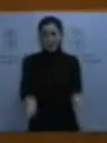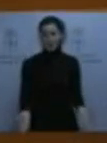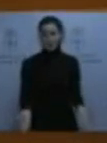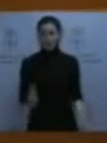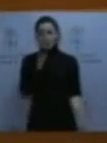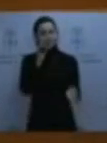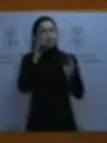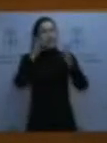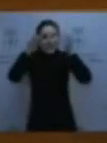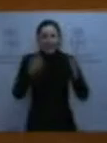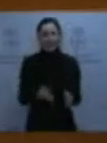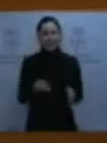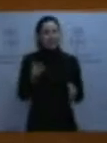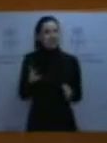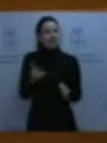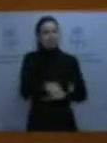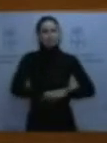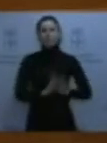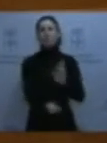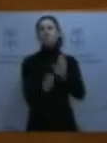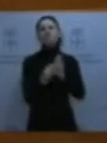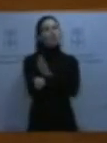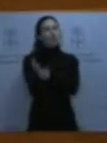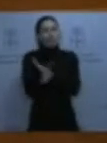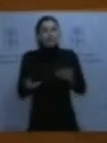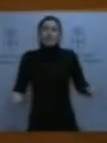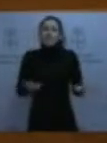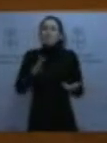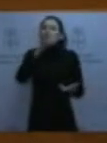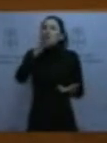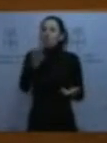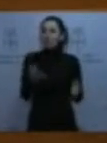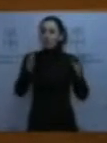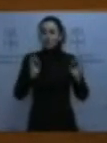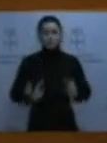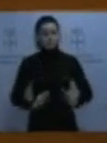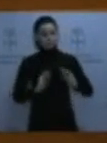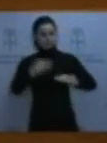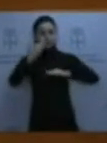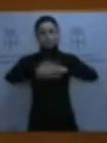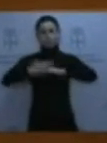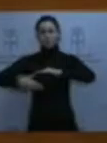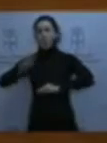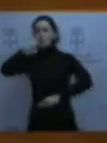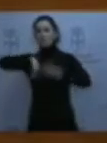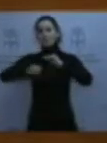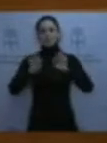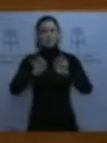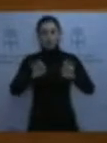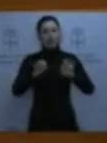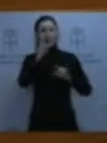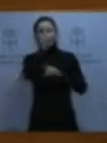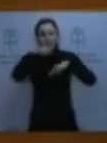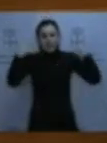un reconocimiento como derecho fundamental. Los límites o excepciones siguen siendo muy numerosos, amplios y ambiguos.